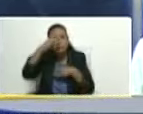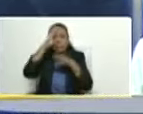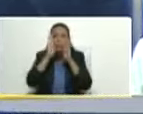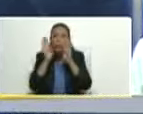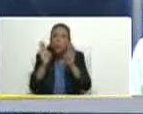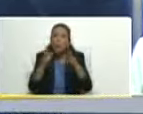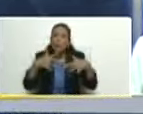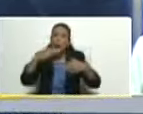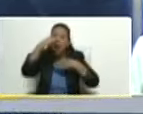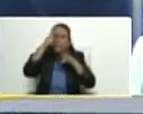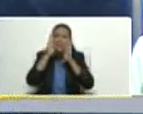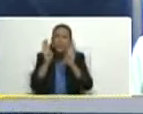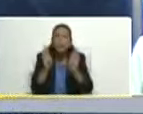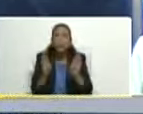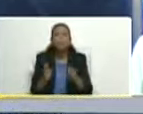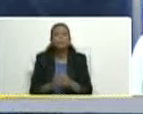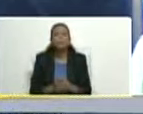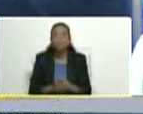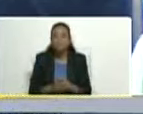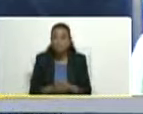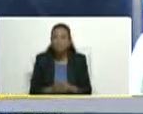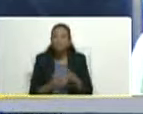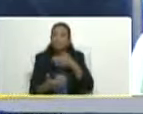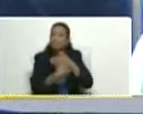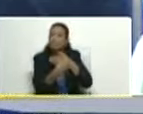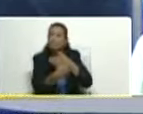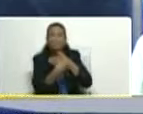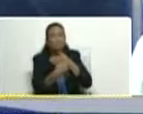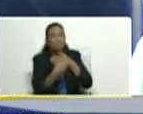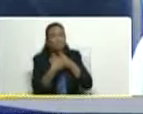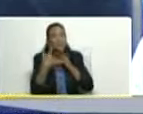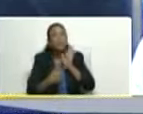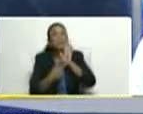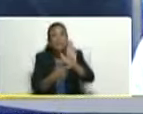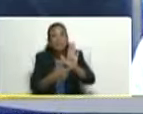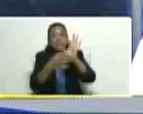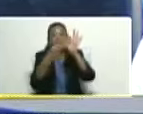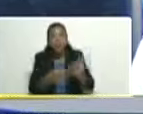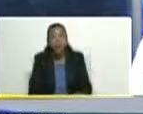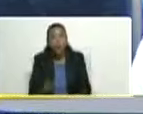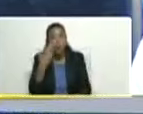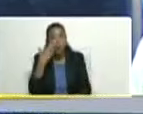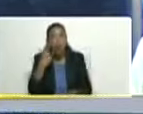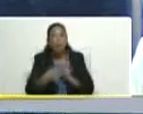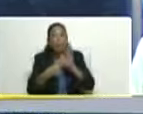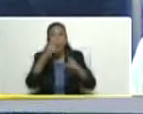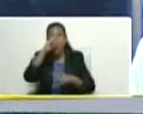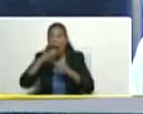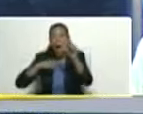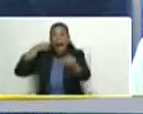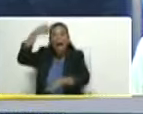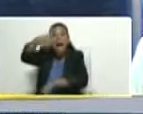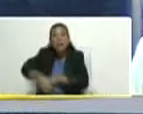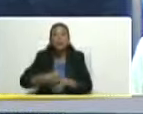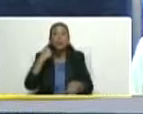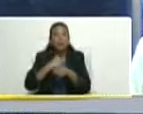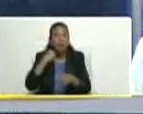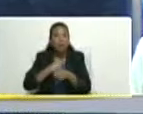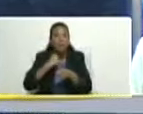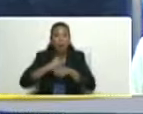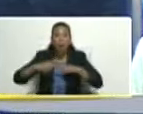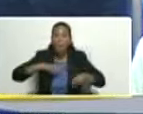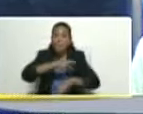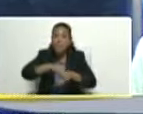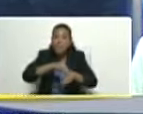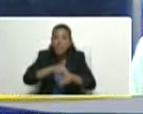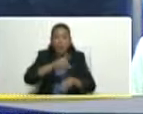de abordar, de estructurar. Y hoy lo que usted está presentando, lo que ha presentado producto de un año de esfuerzo, de trabajo de los diferentes